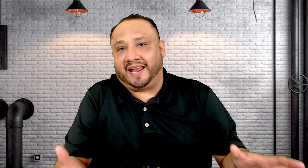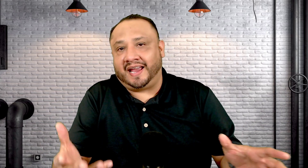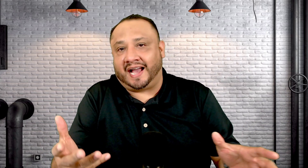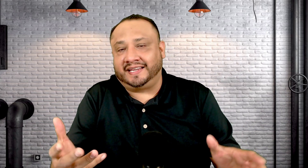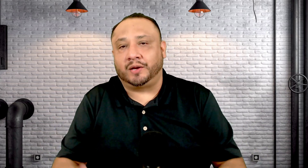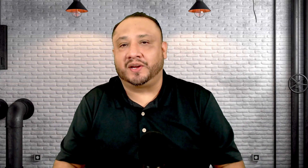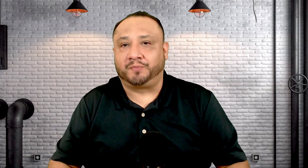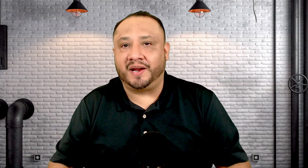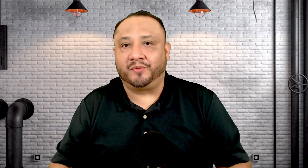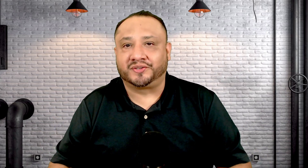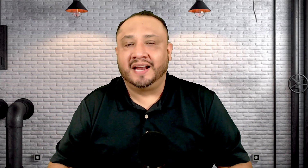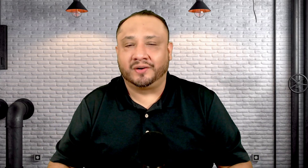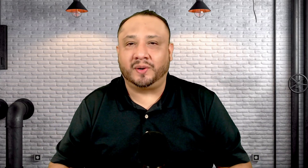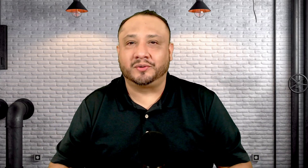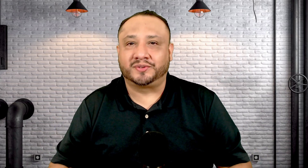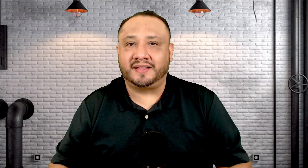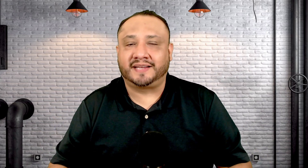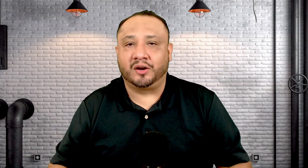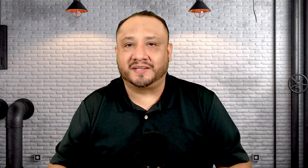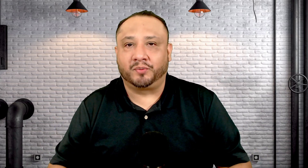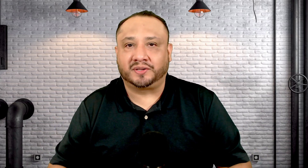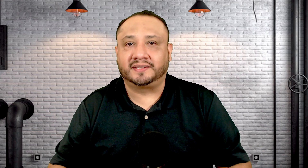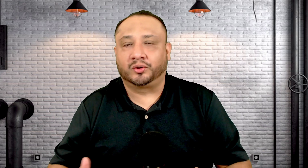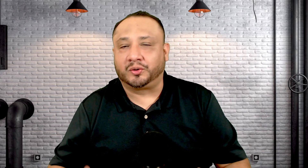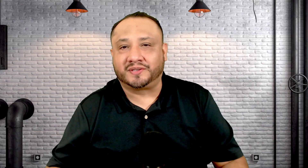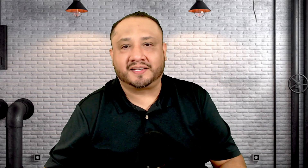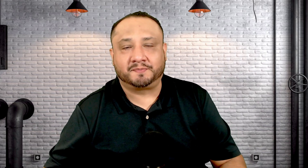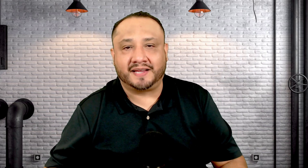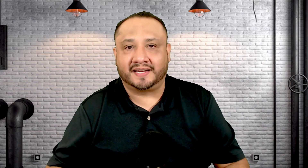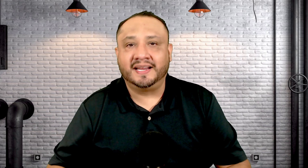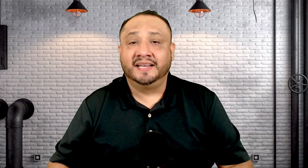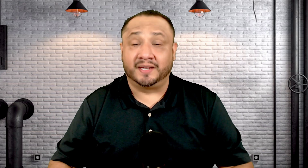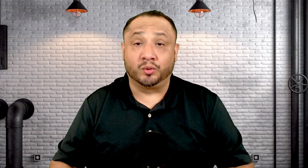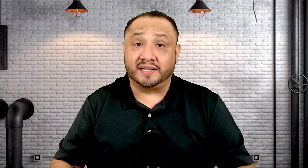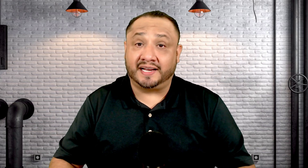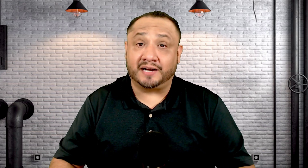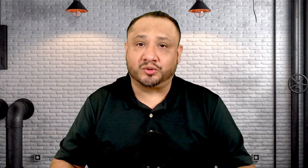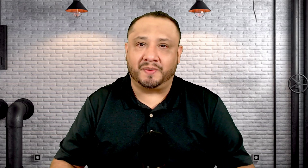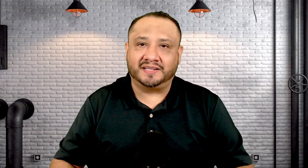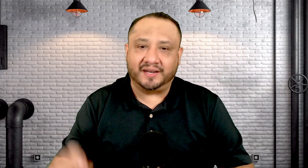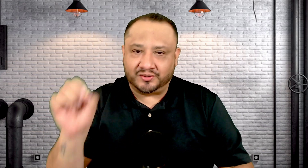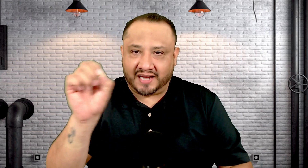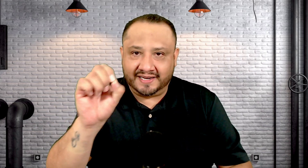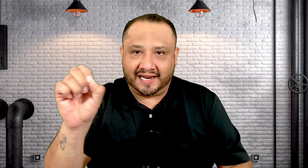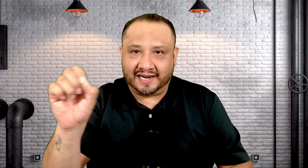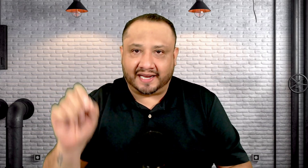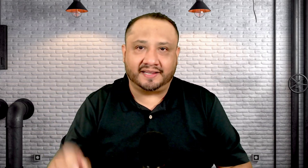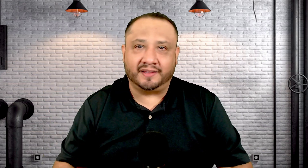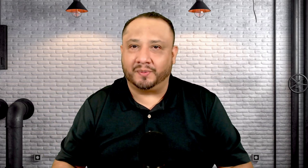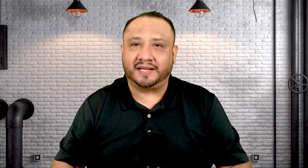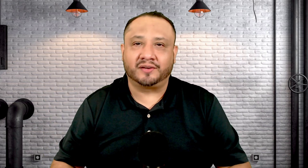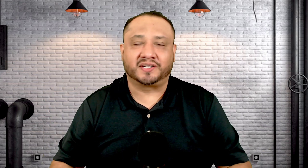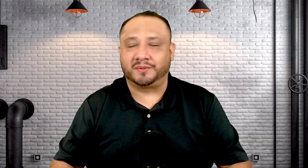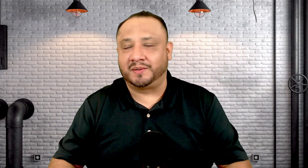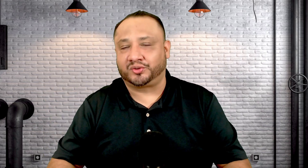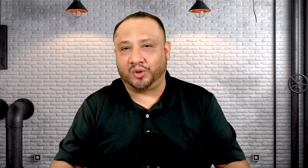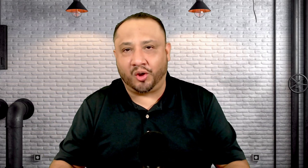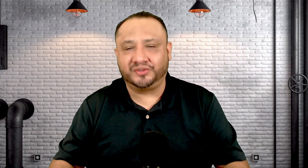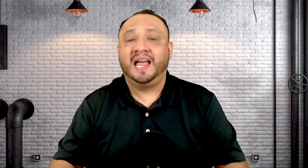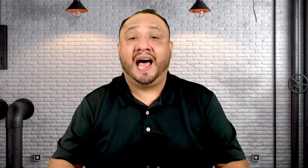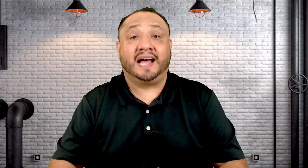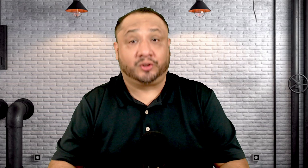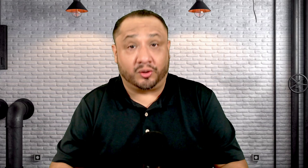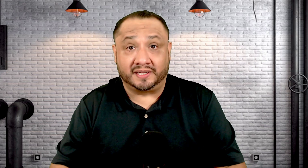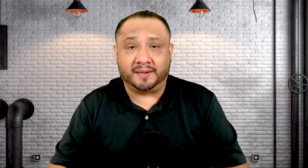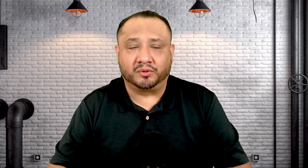que aquí se lo exponemos. Recuerden ustedes que lo más importante es lo que ustedes piensan. Si gustan dejar sus comentarios, ahí en la cajita de comentarios recibimos